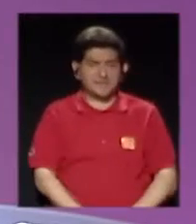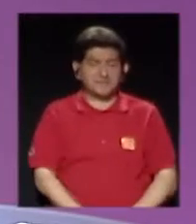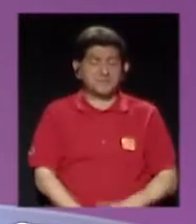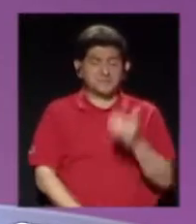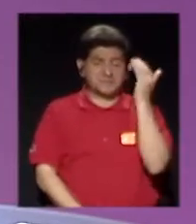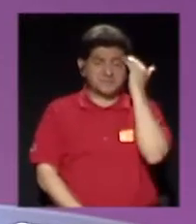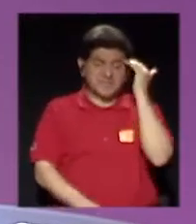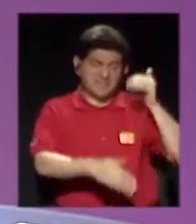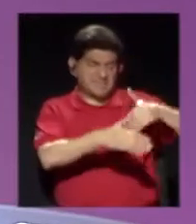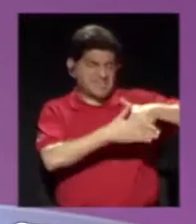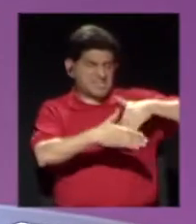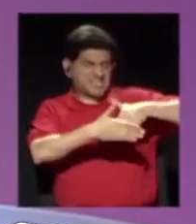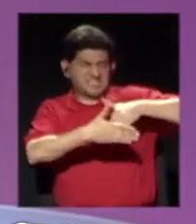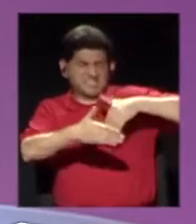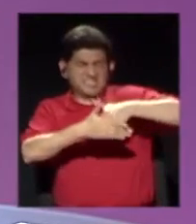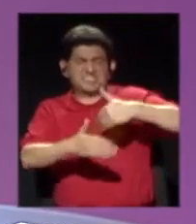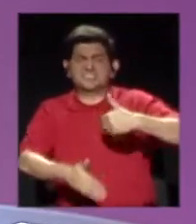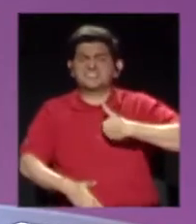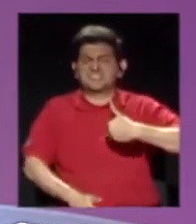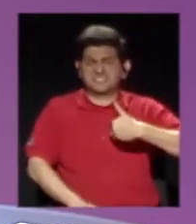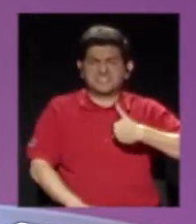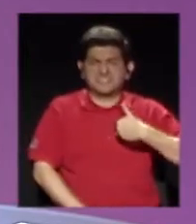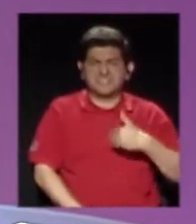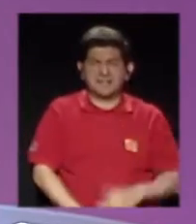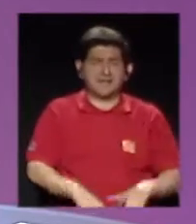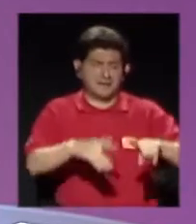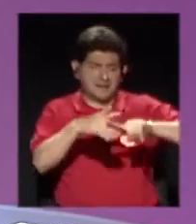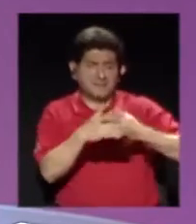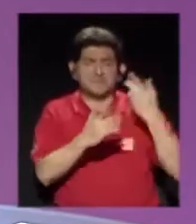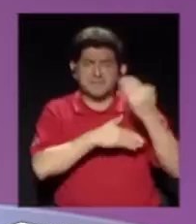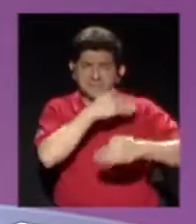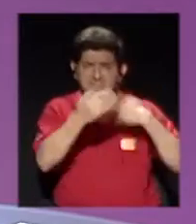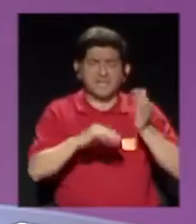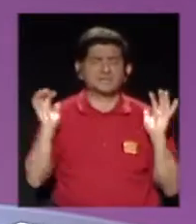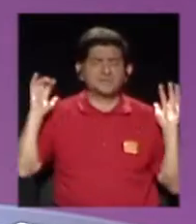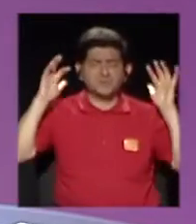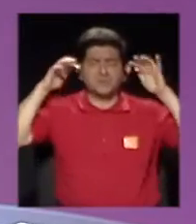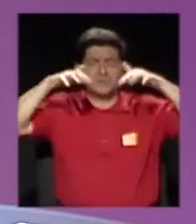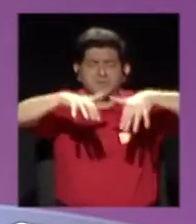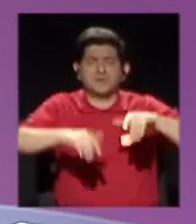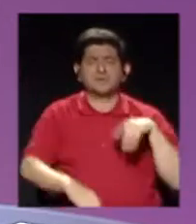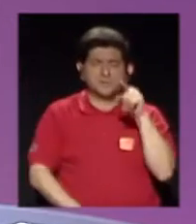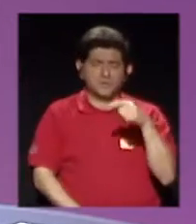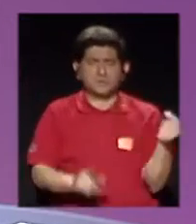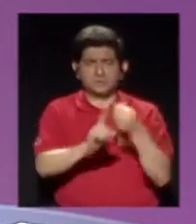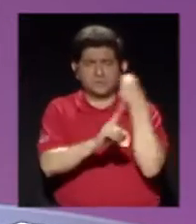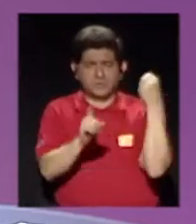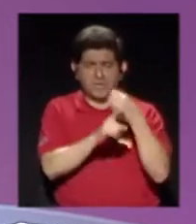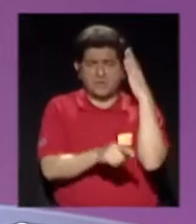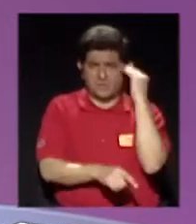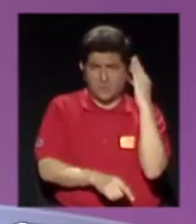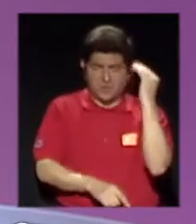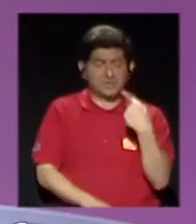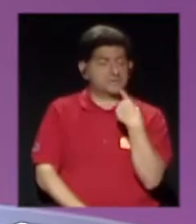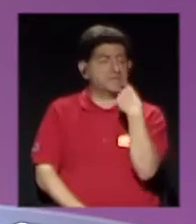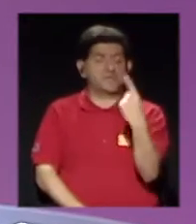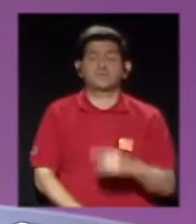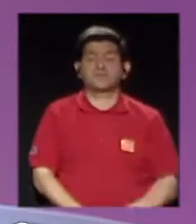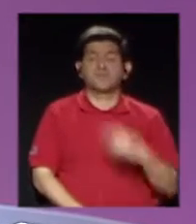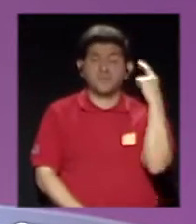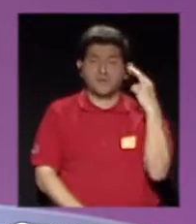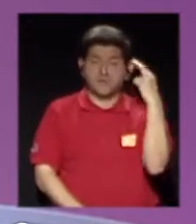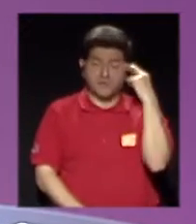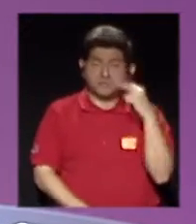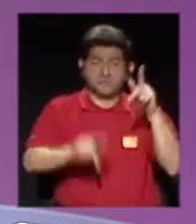obstáculos tan grandes que se tienen para empezar un proceso migratorio cuando ha vivido violencia y quiero decir esto porque